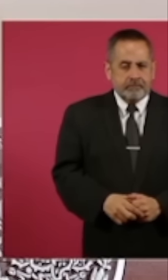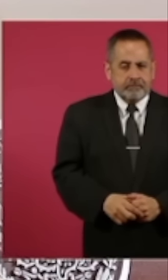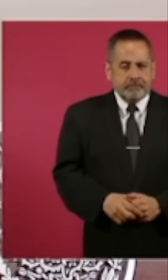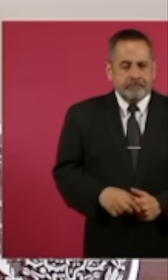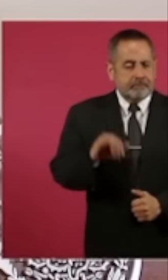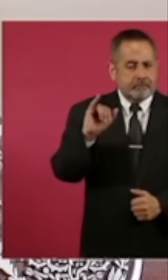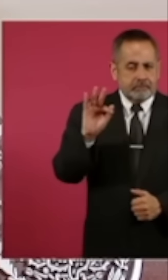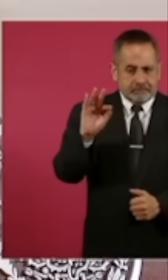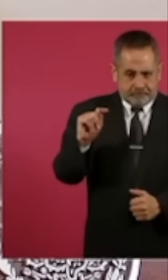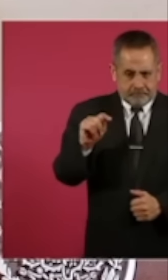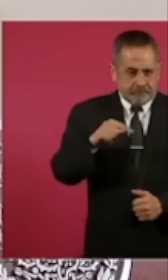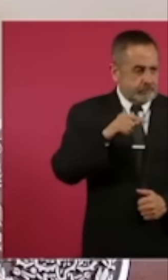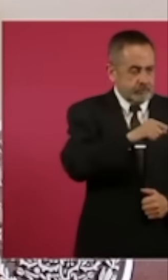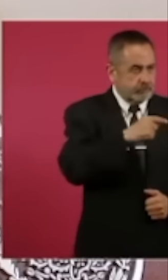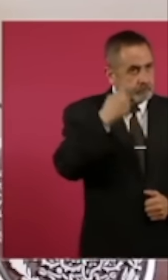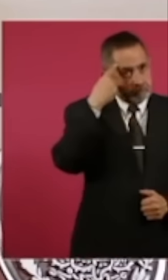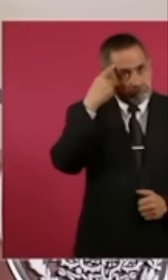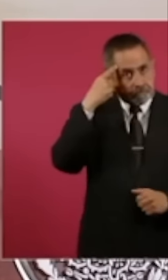un propósito